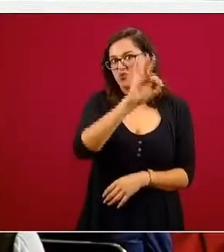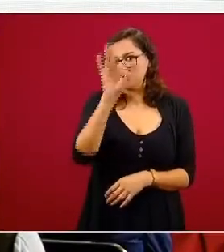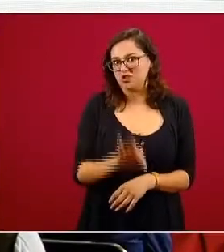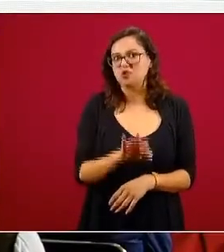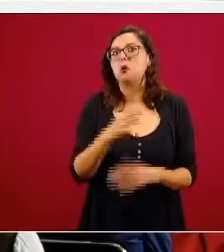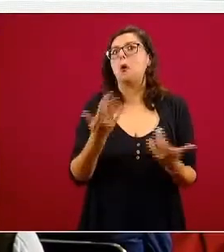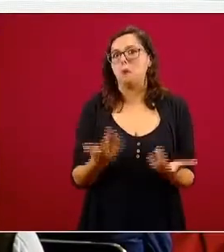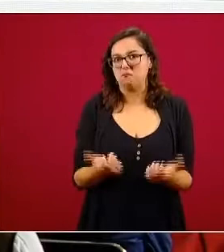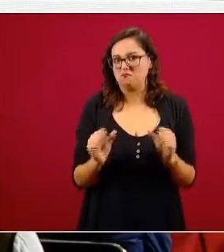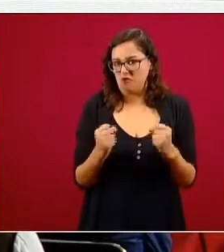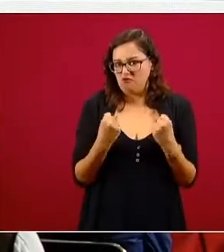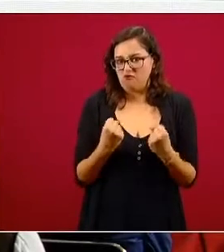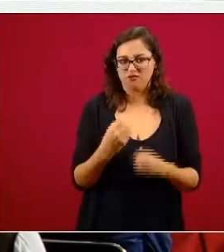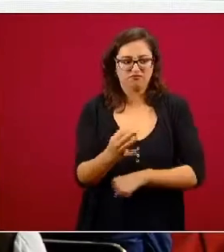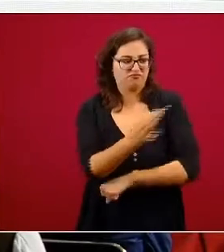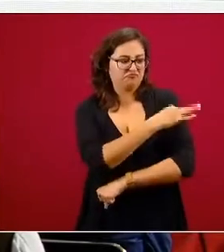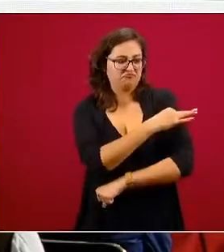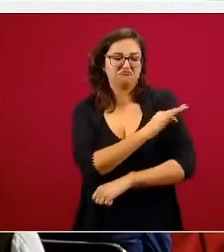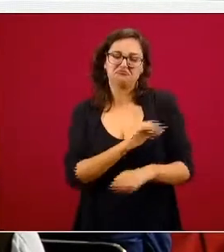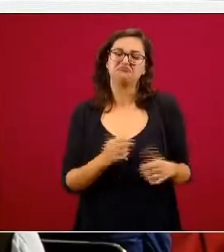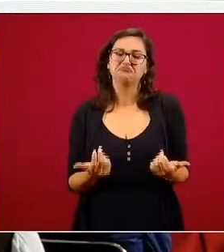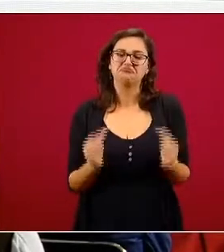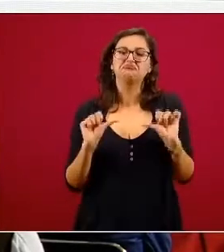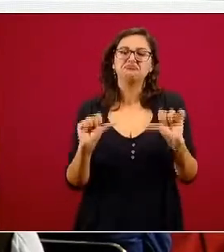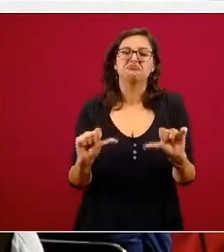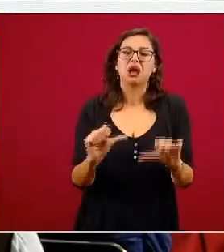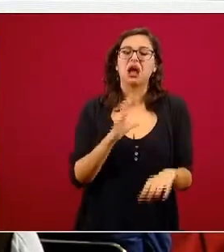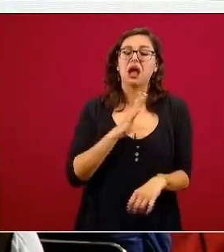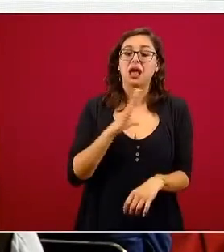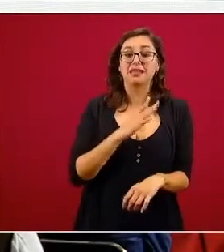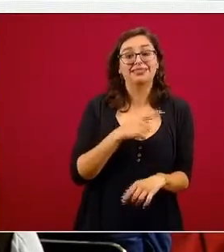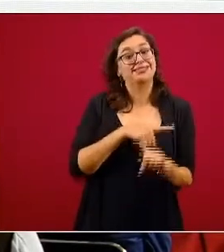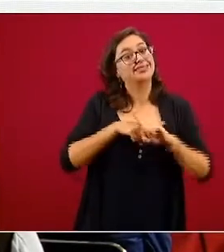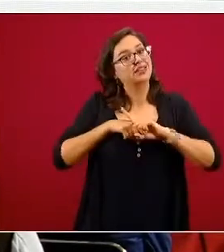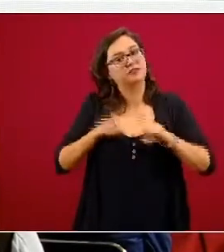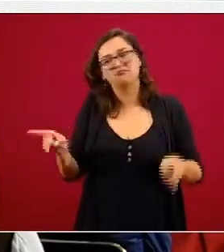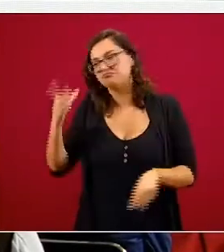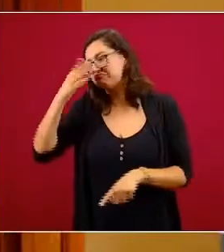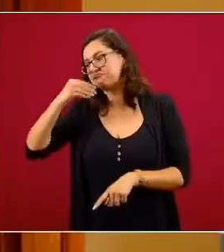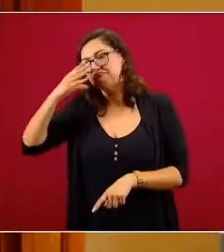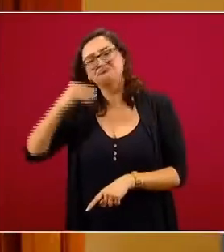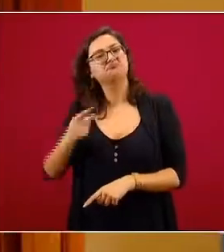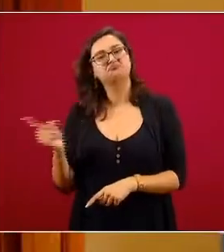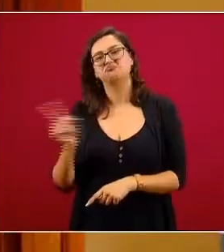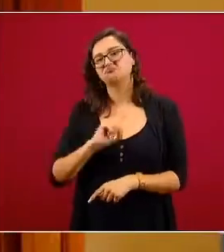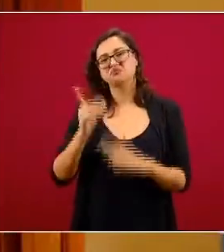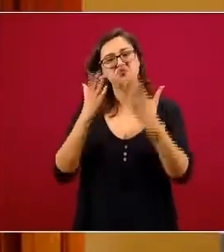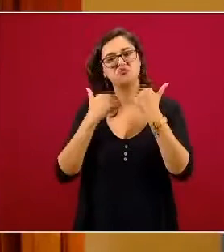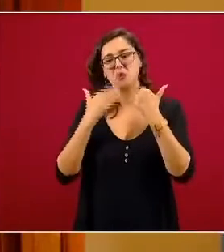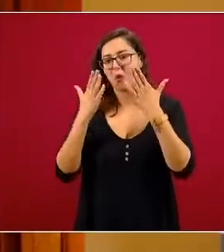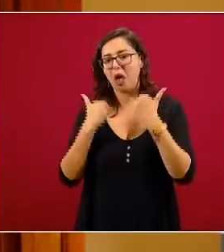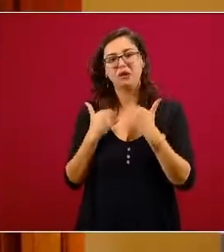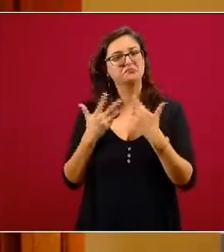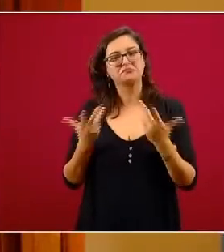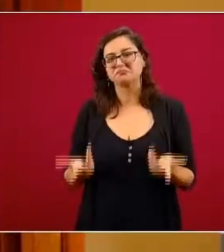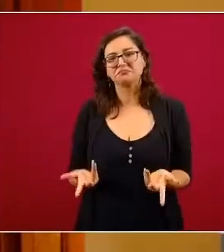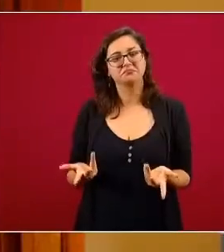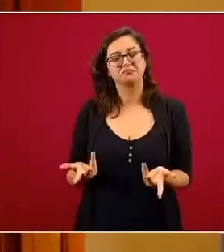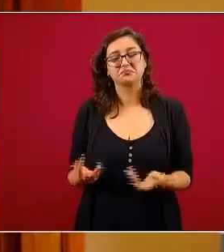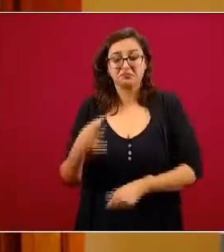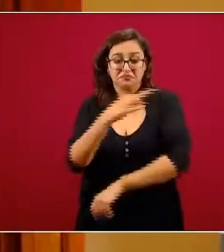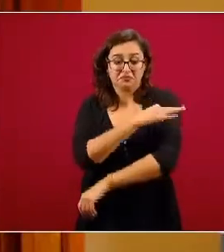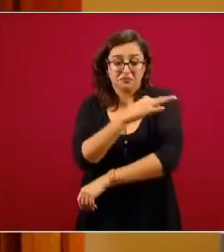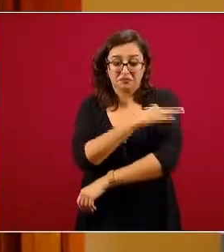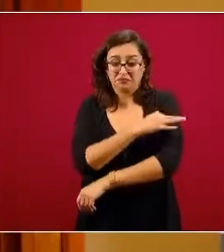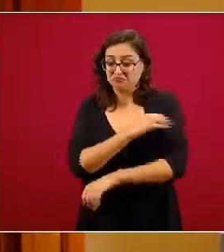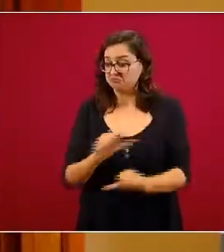la vacuna para evitar que haya transmisión. En el caso de influenza, no es el propósito de la vacunación evitar